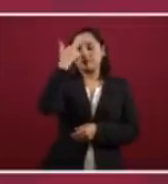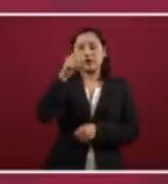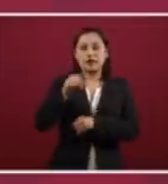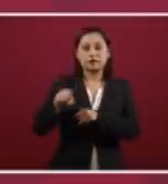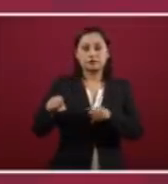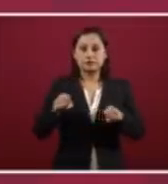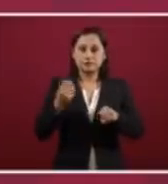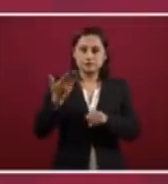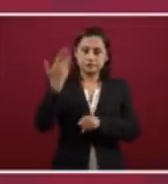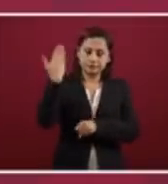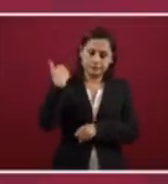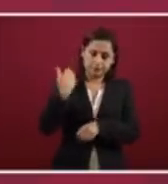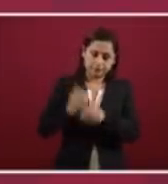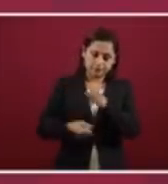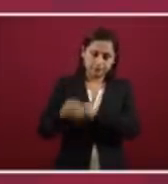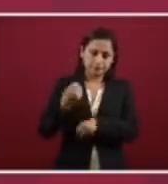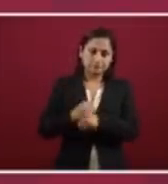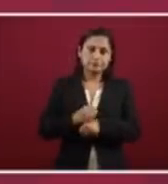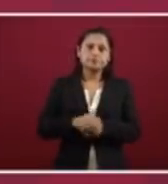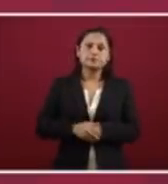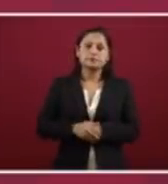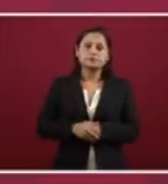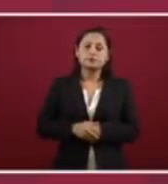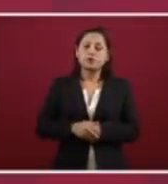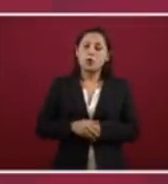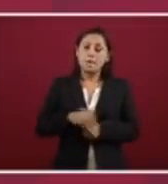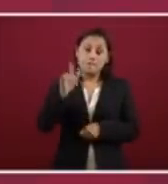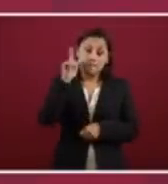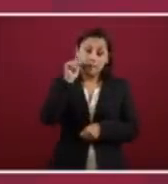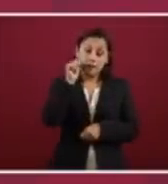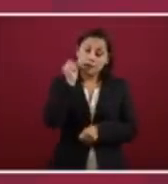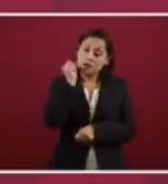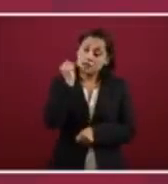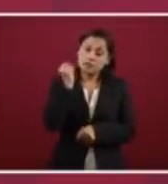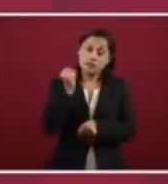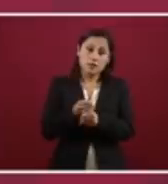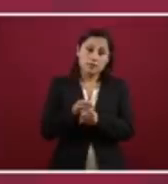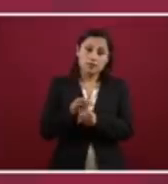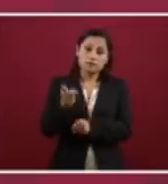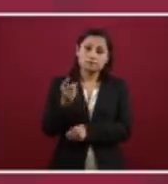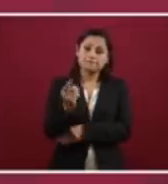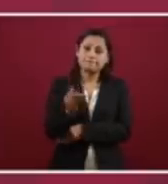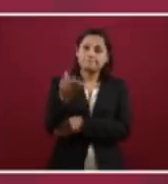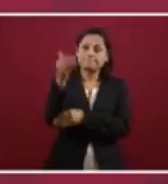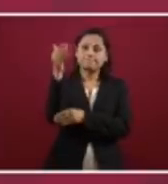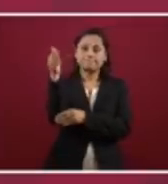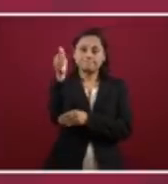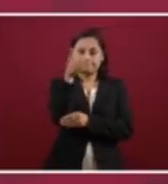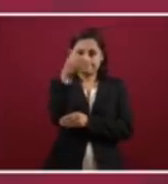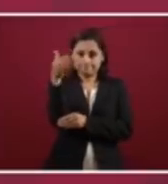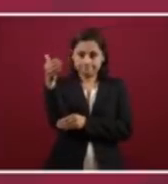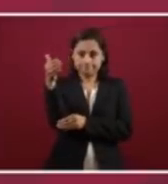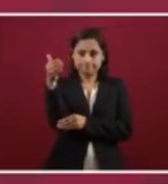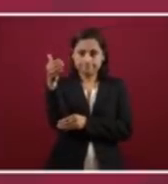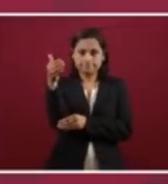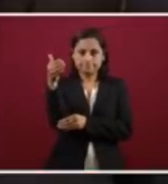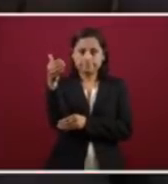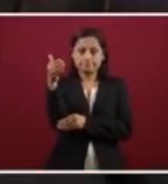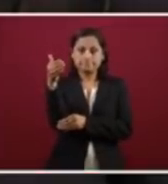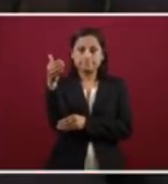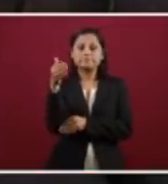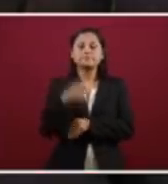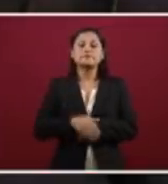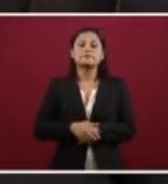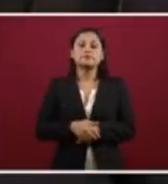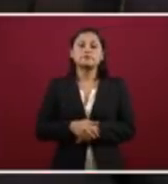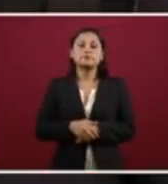temprano en el Hasta Bandera y no vamos a hablar mucho sobre